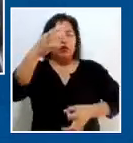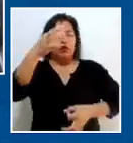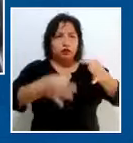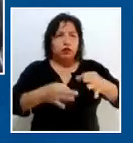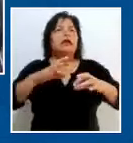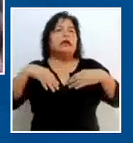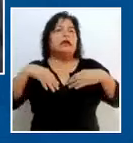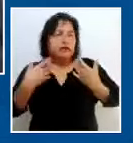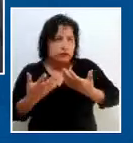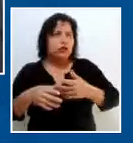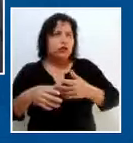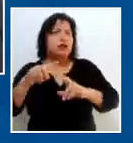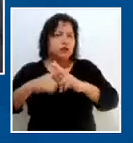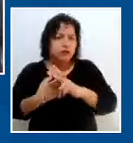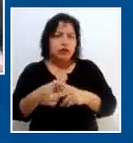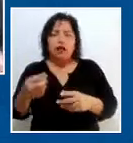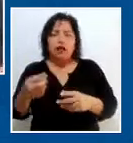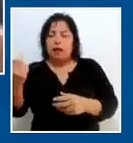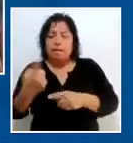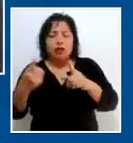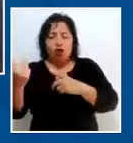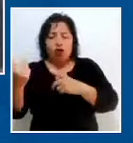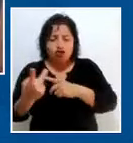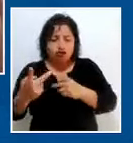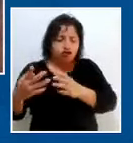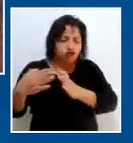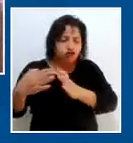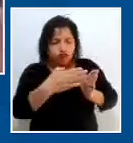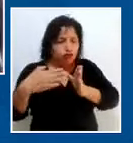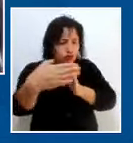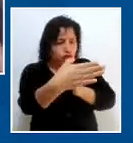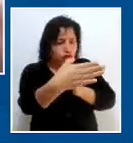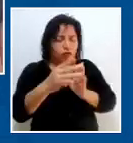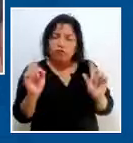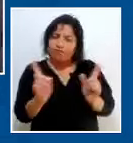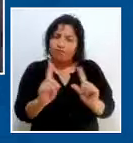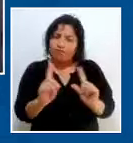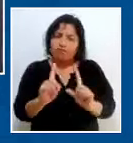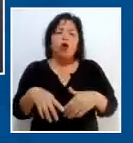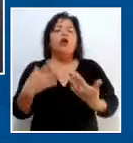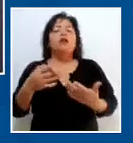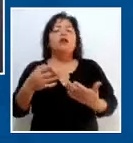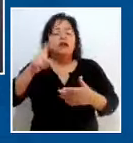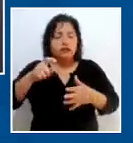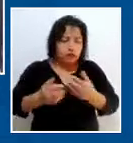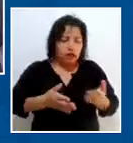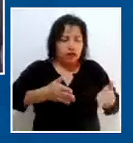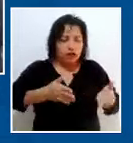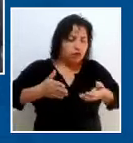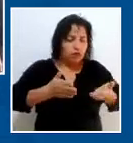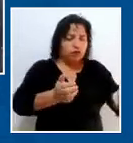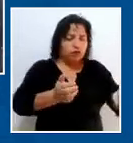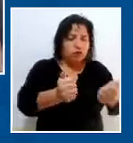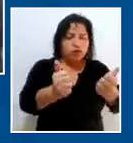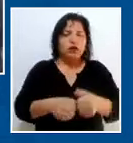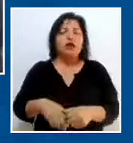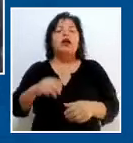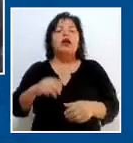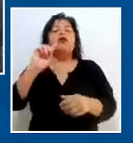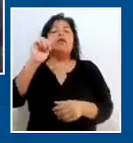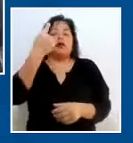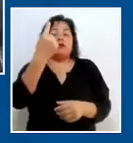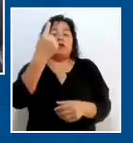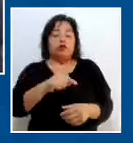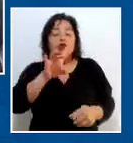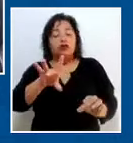también. No pueden ir los dos de manera paralela, es decir, el procedimiento administrativo con el judicial. Yo tengo que optar por uno